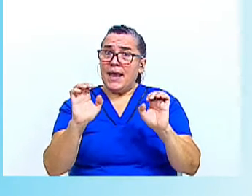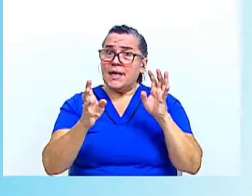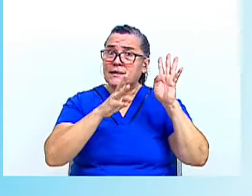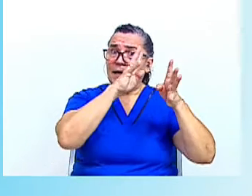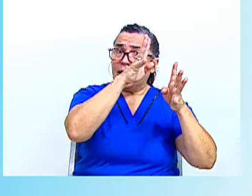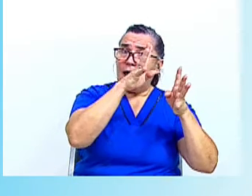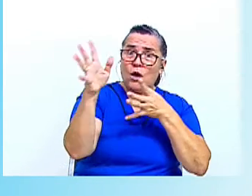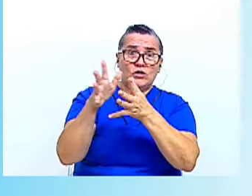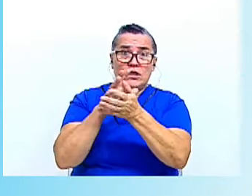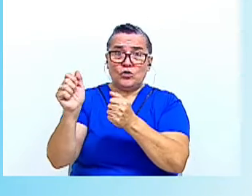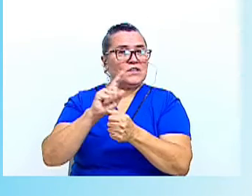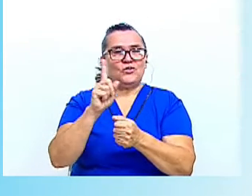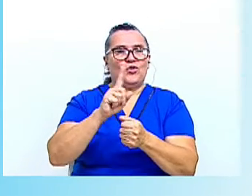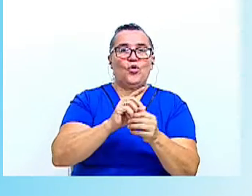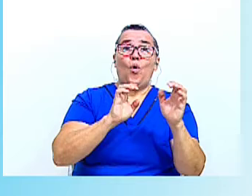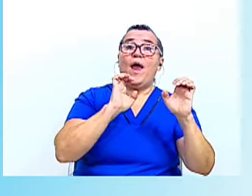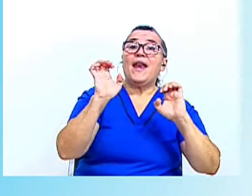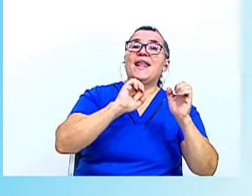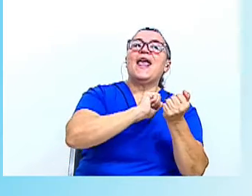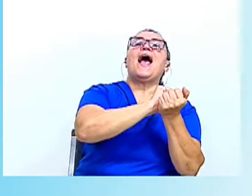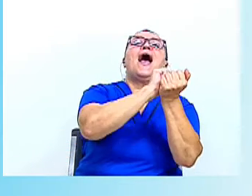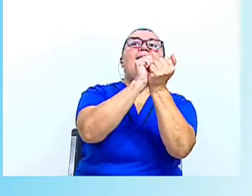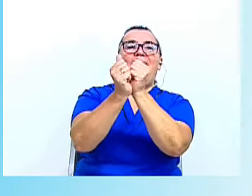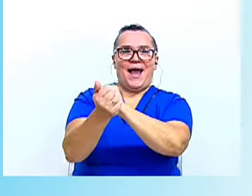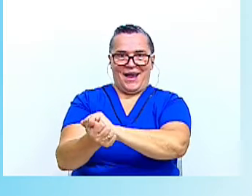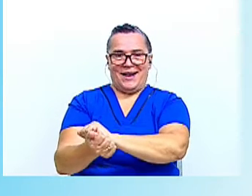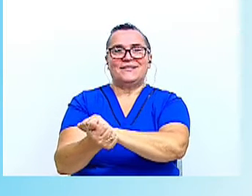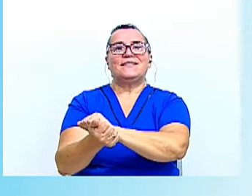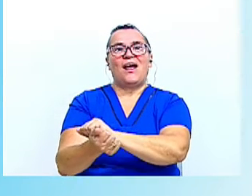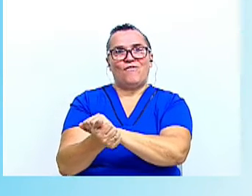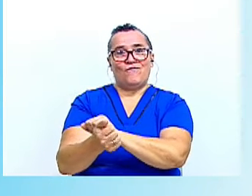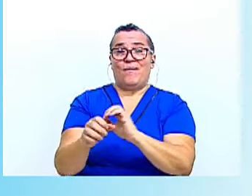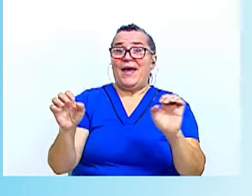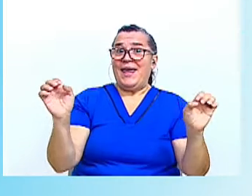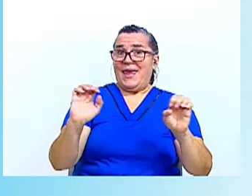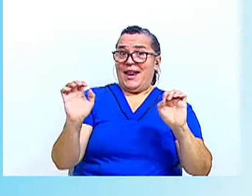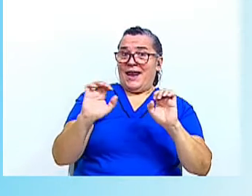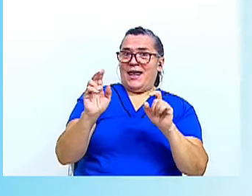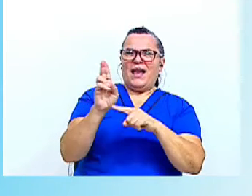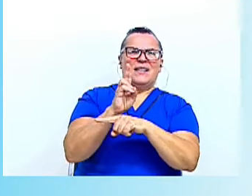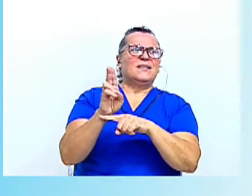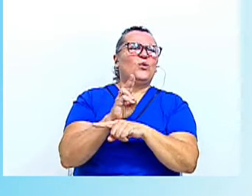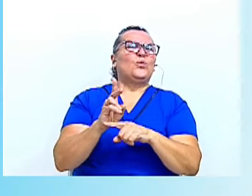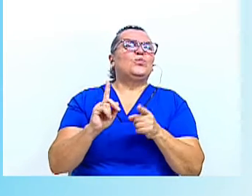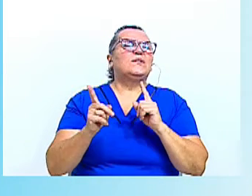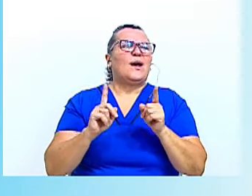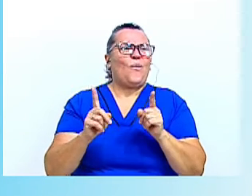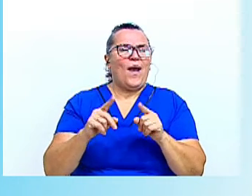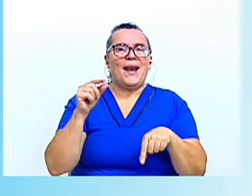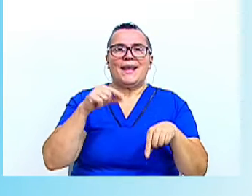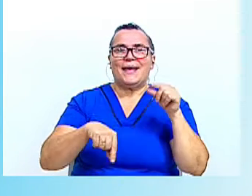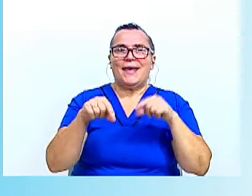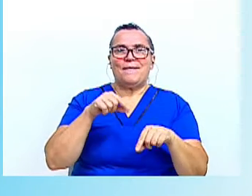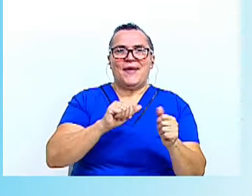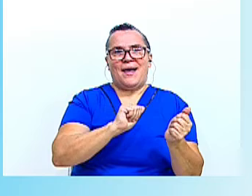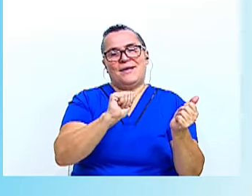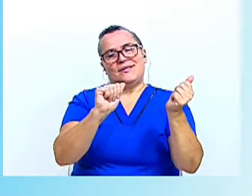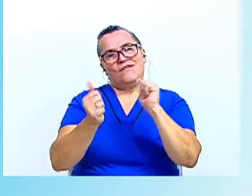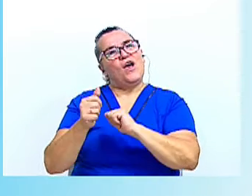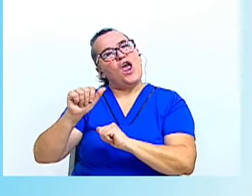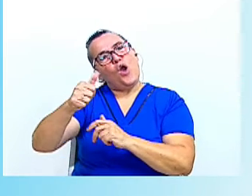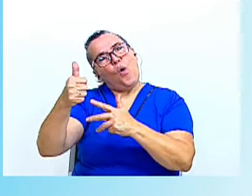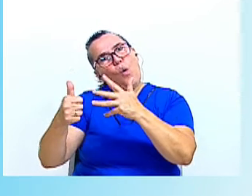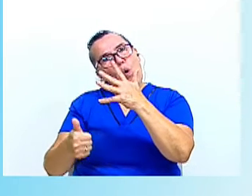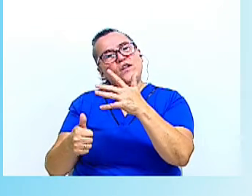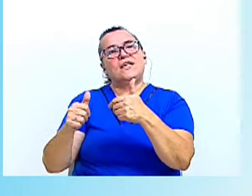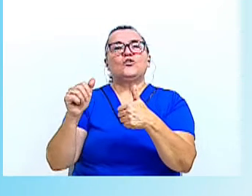destruye, solo se transforma. Y precisamente la energía que se está utilizando, la energía química, se va a transformar en otras, como